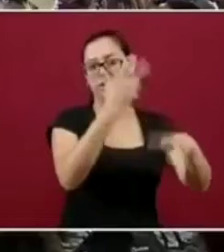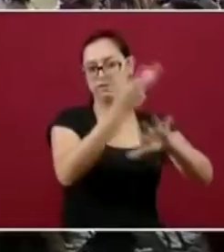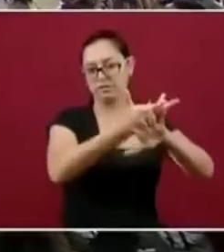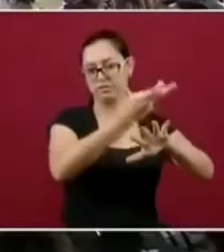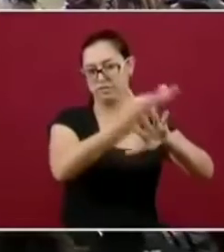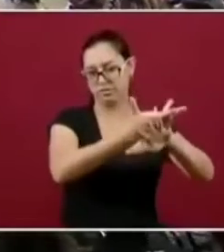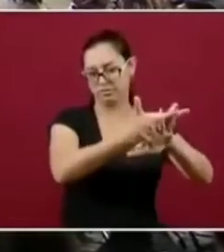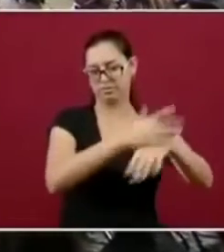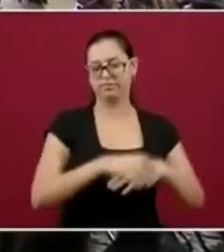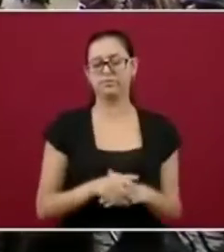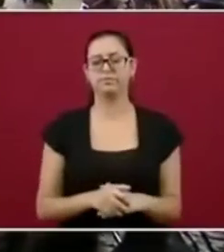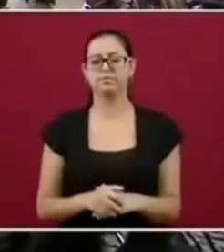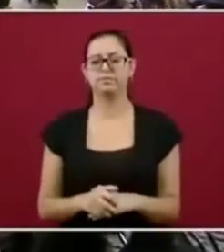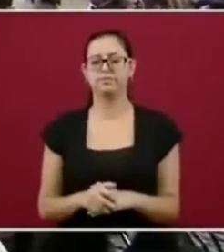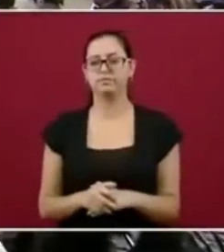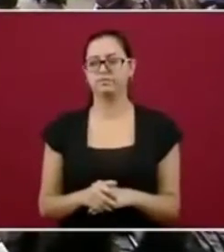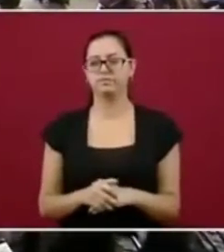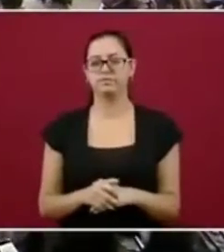Tenemos